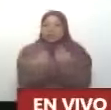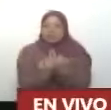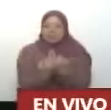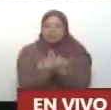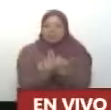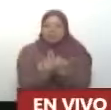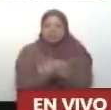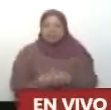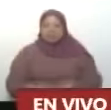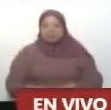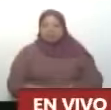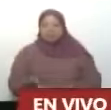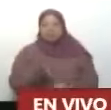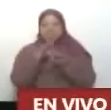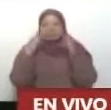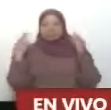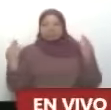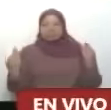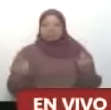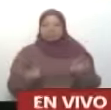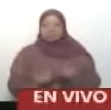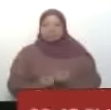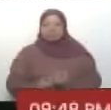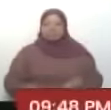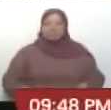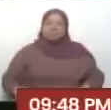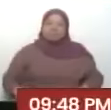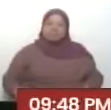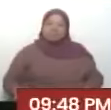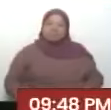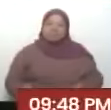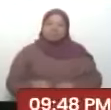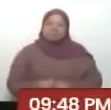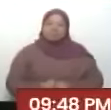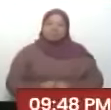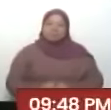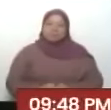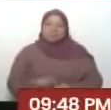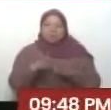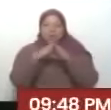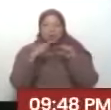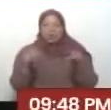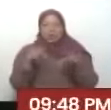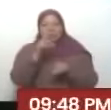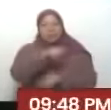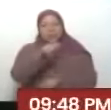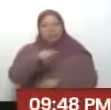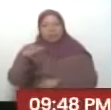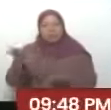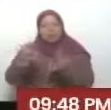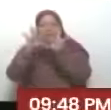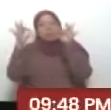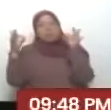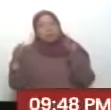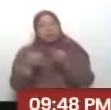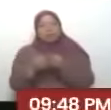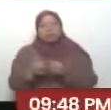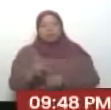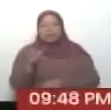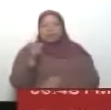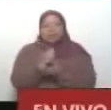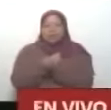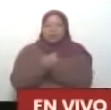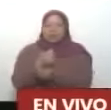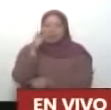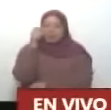¡Familia! Me dicen... ¡Familia! Y la gente le contestaba a todos los que estaban en el concierto. Eres amado